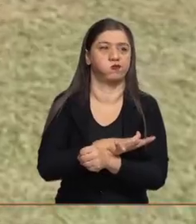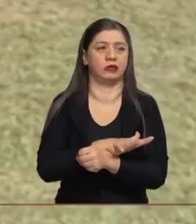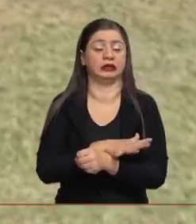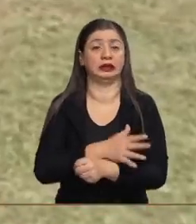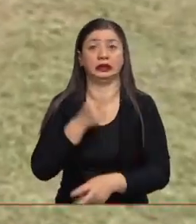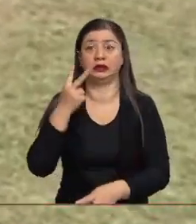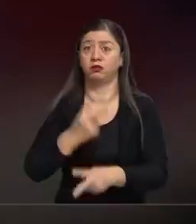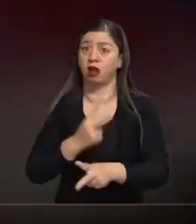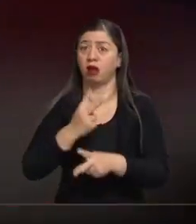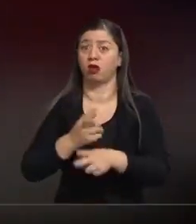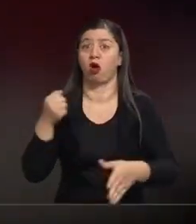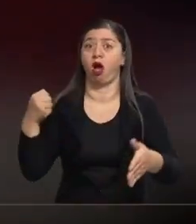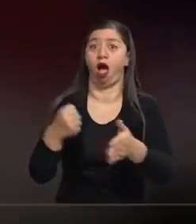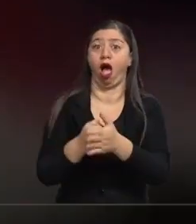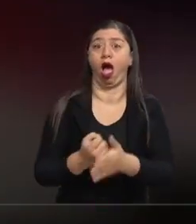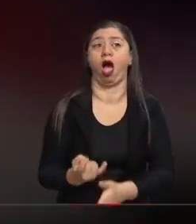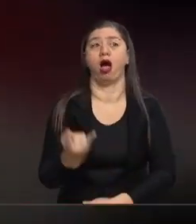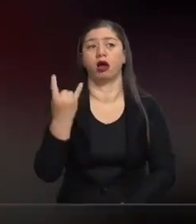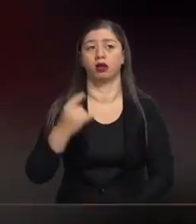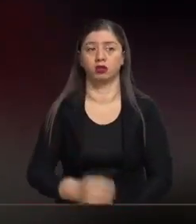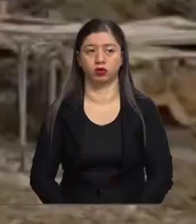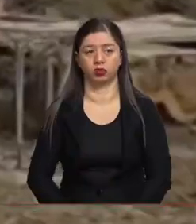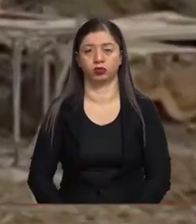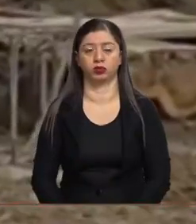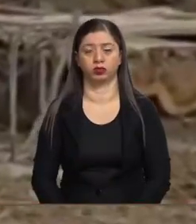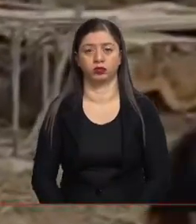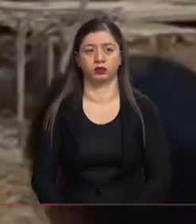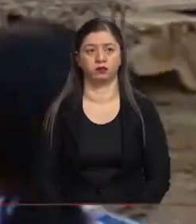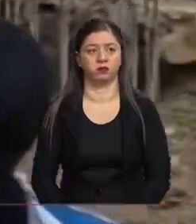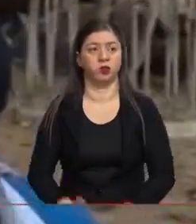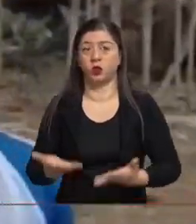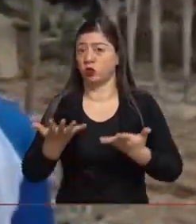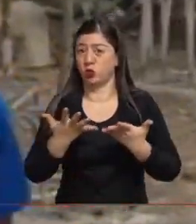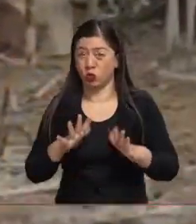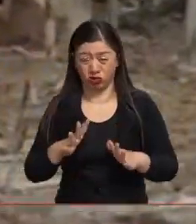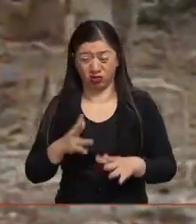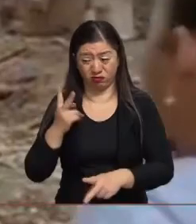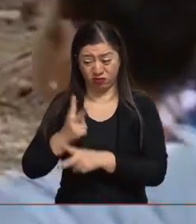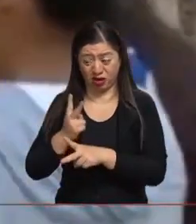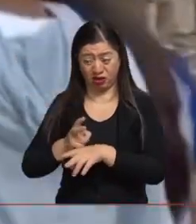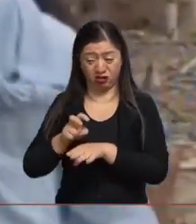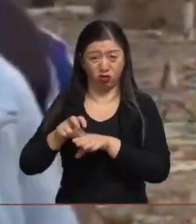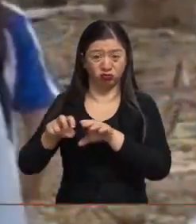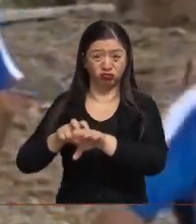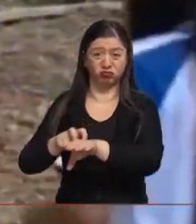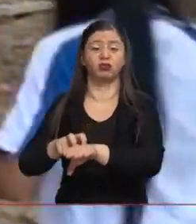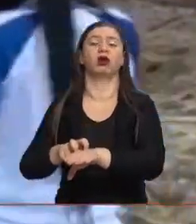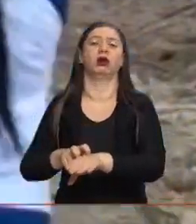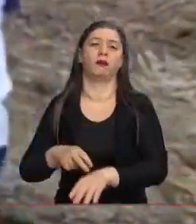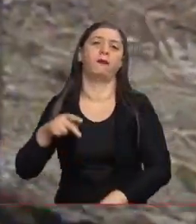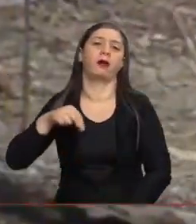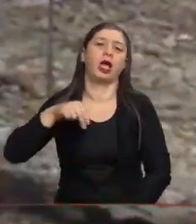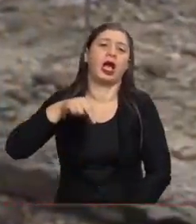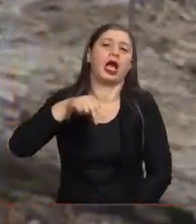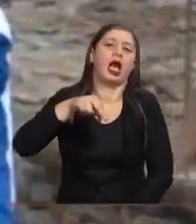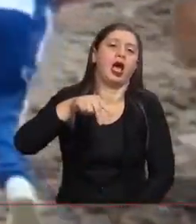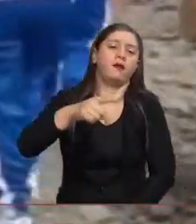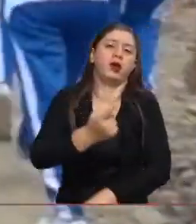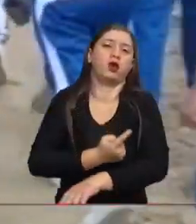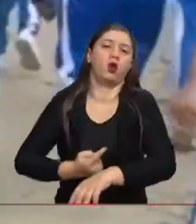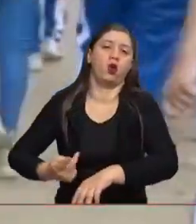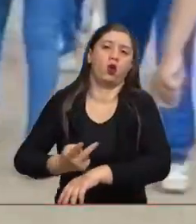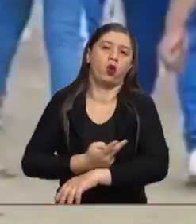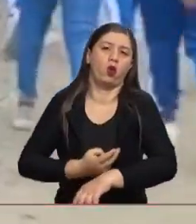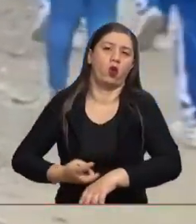un accidente, porque les hace falta este medio. Quienes no quieren correr el riesgo, caminan varias horas para llegar al colegio en el corregimiento de